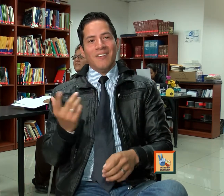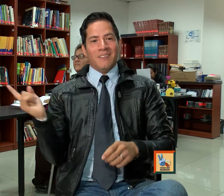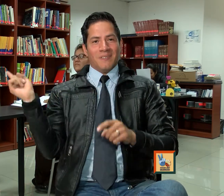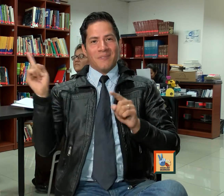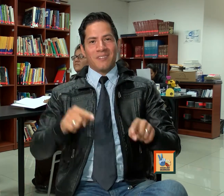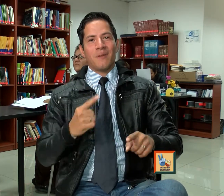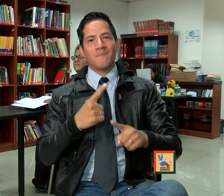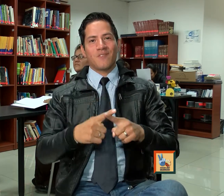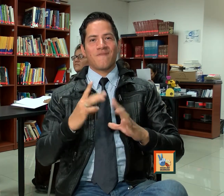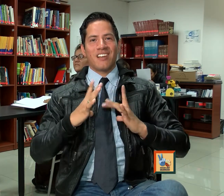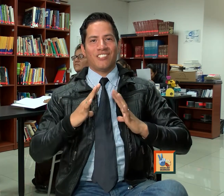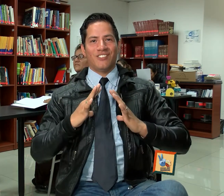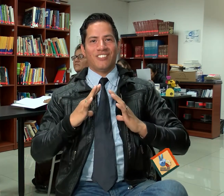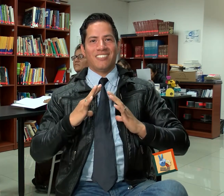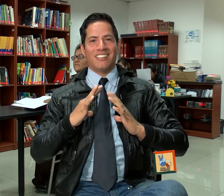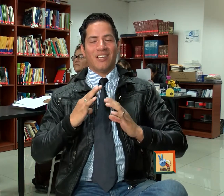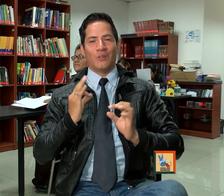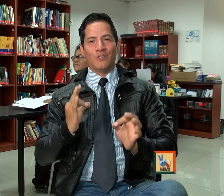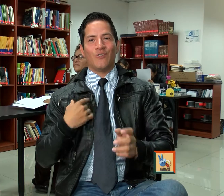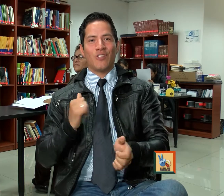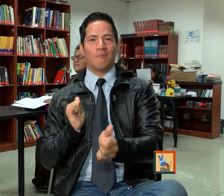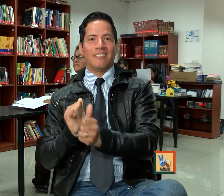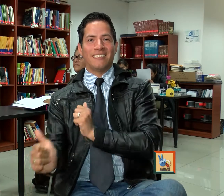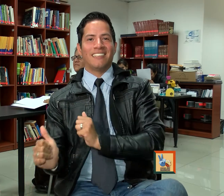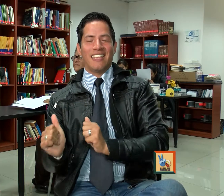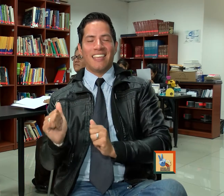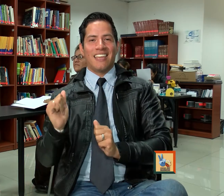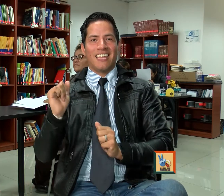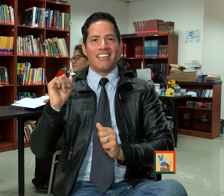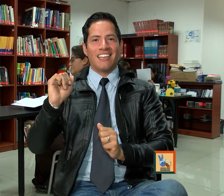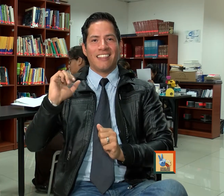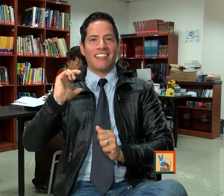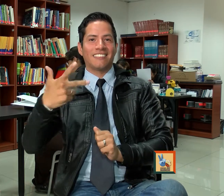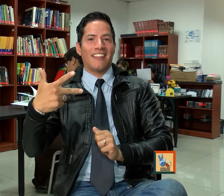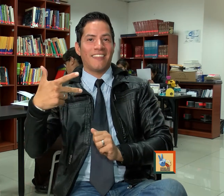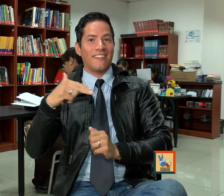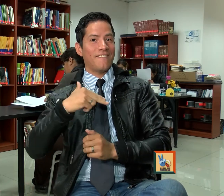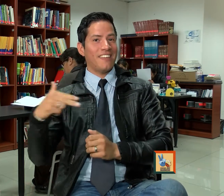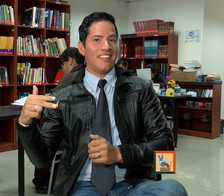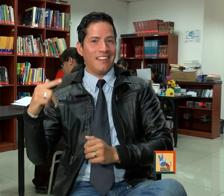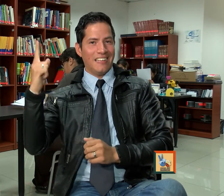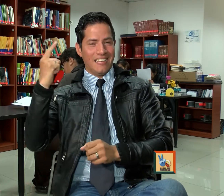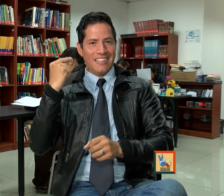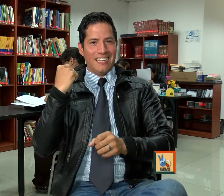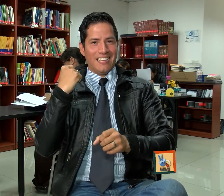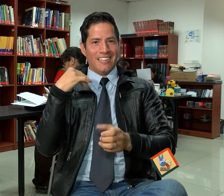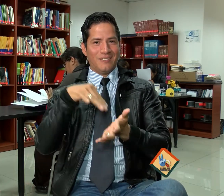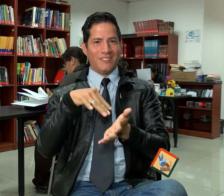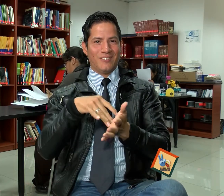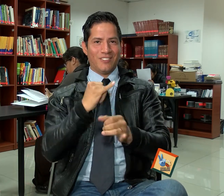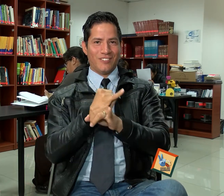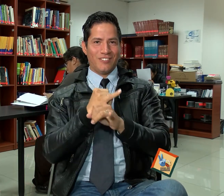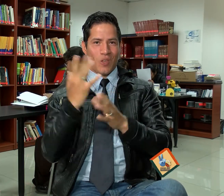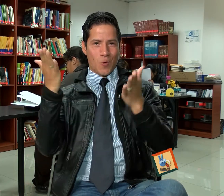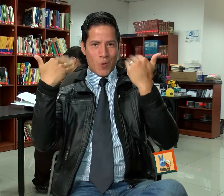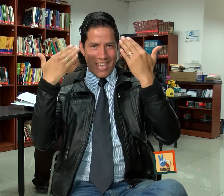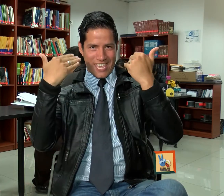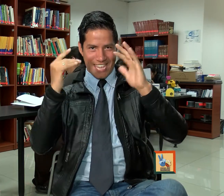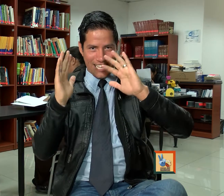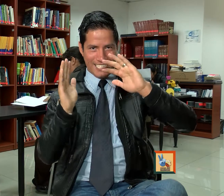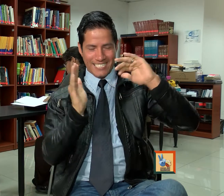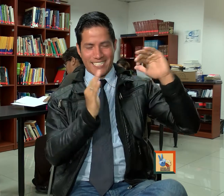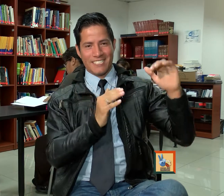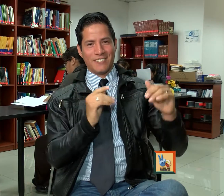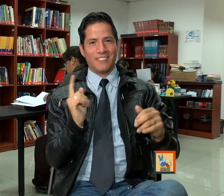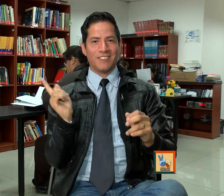Bueno, pues la verdad es que en Guayaquil me sentía un poco solo. Cuando vine a Quito, en primera instancia fue por vacaciones.